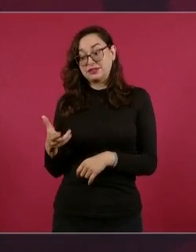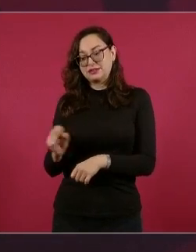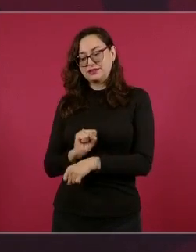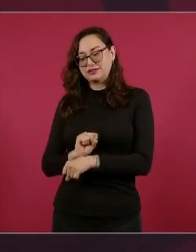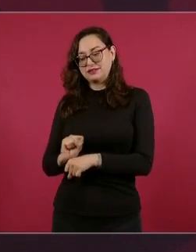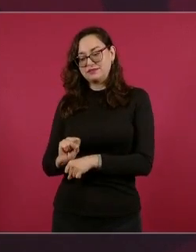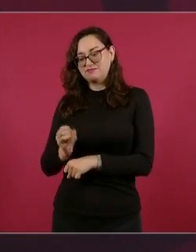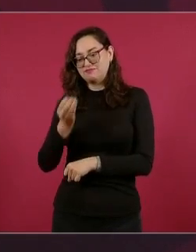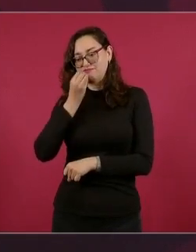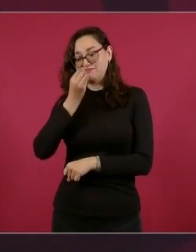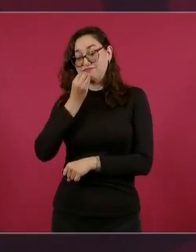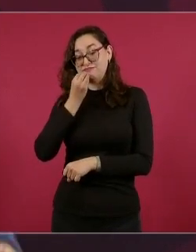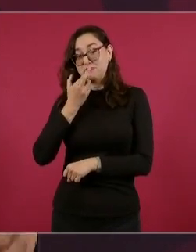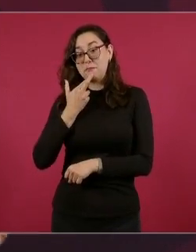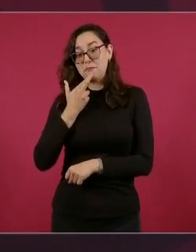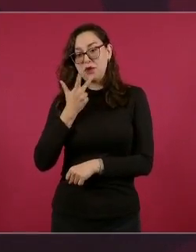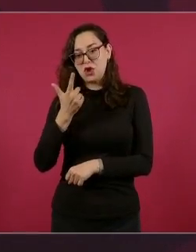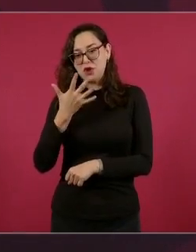rico